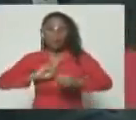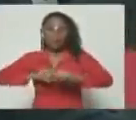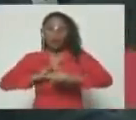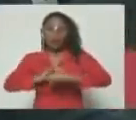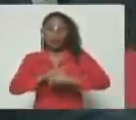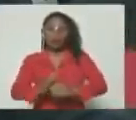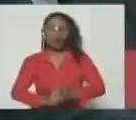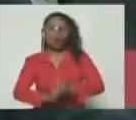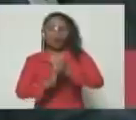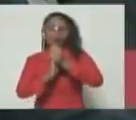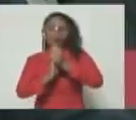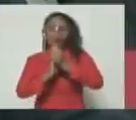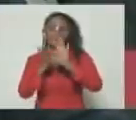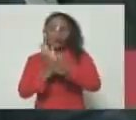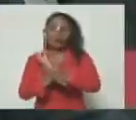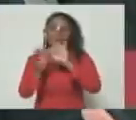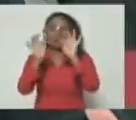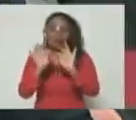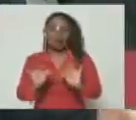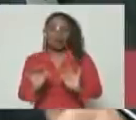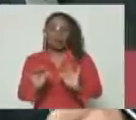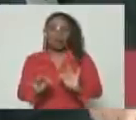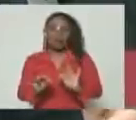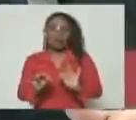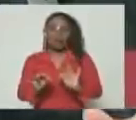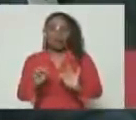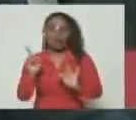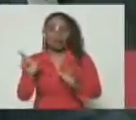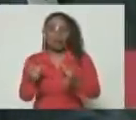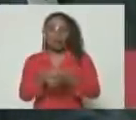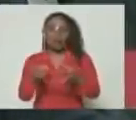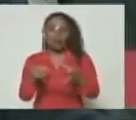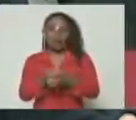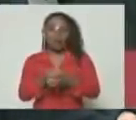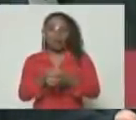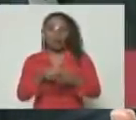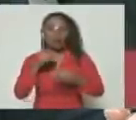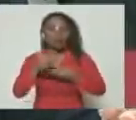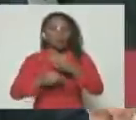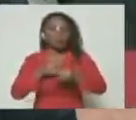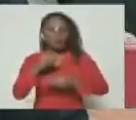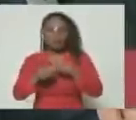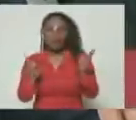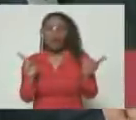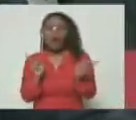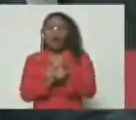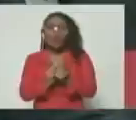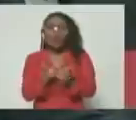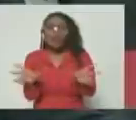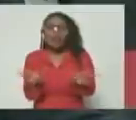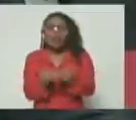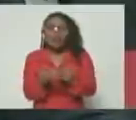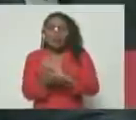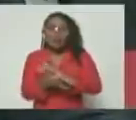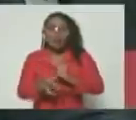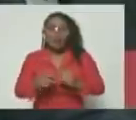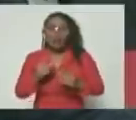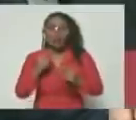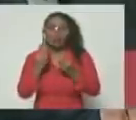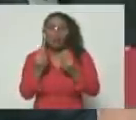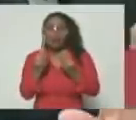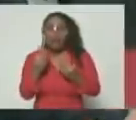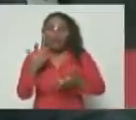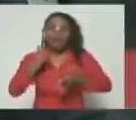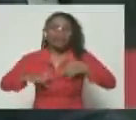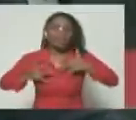liderado de la manera más acertada la comisión, hizo una breve reseña de las múltiples actividades que